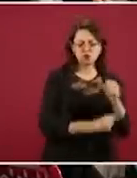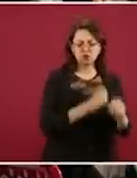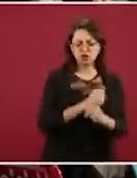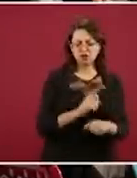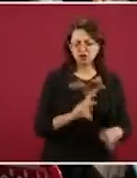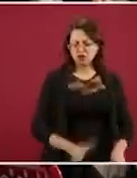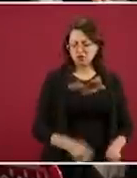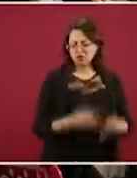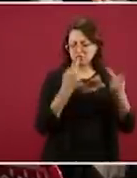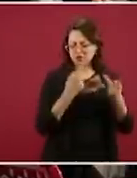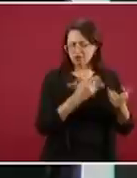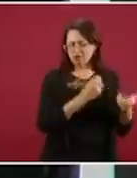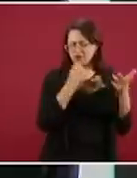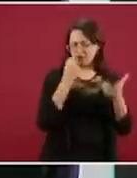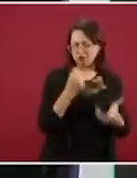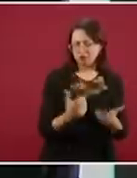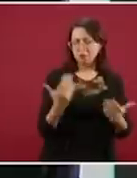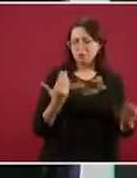venta.